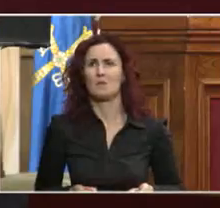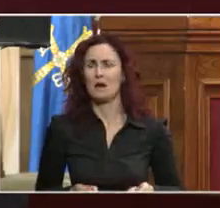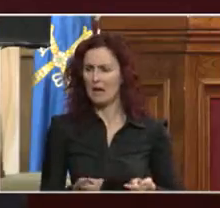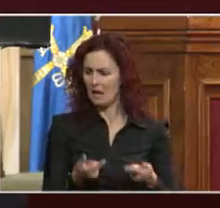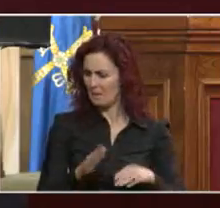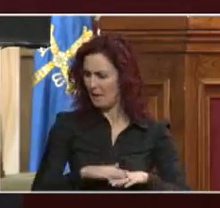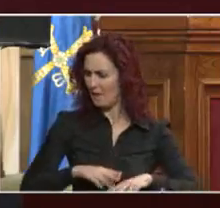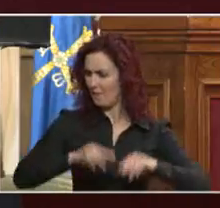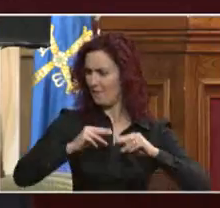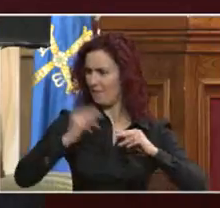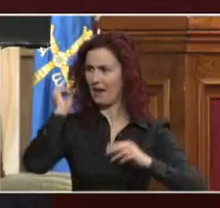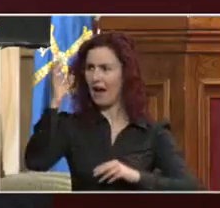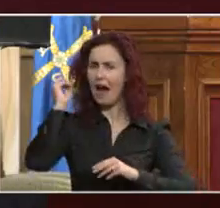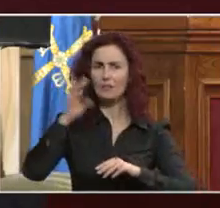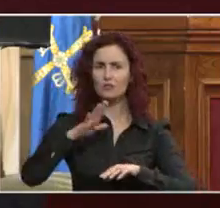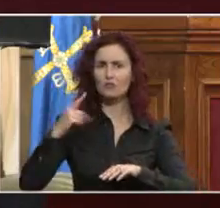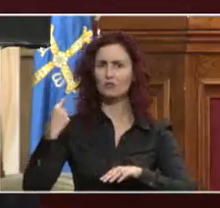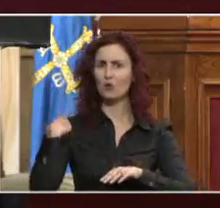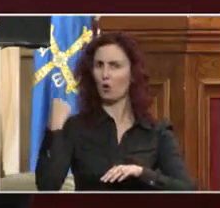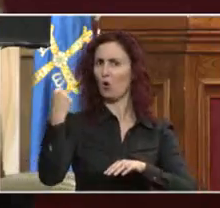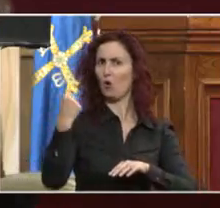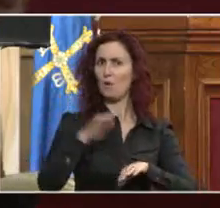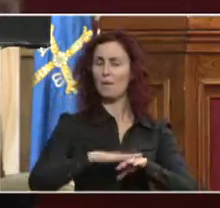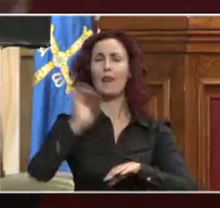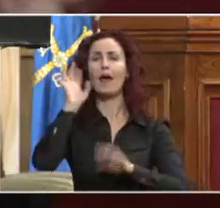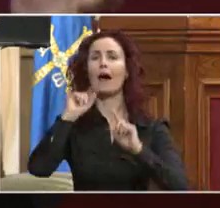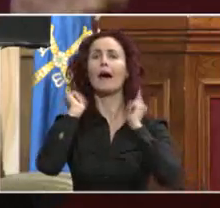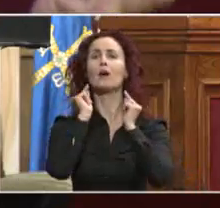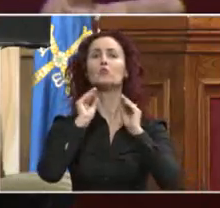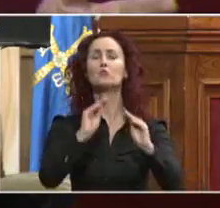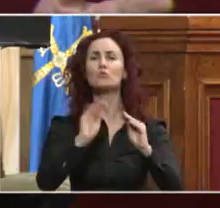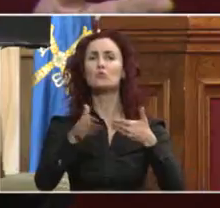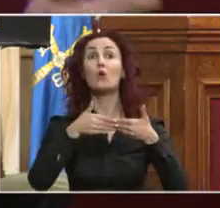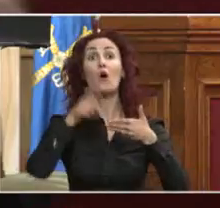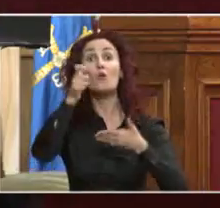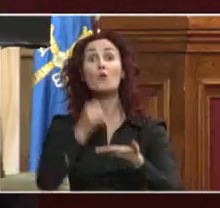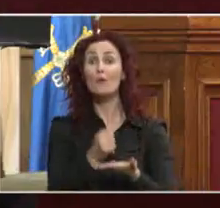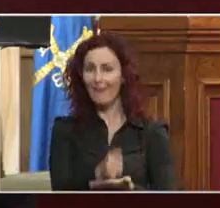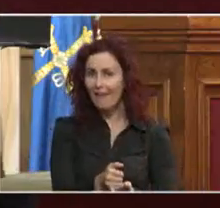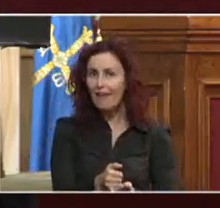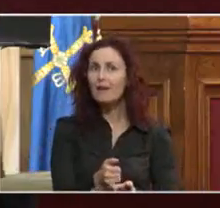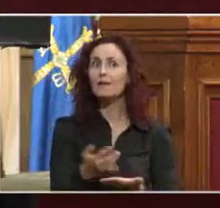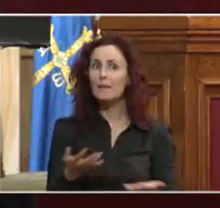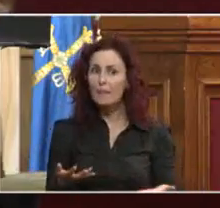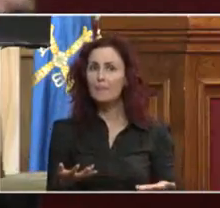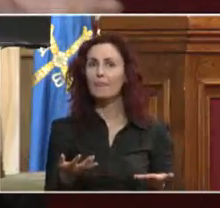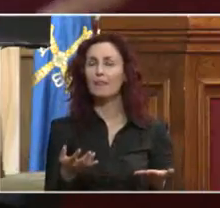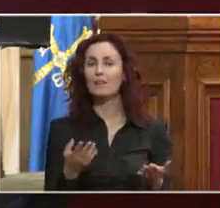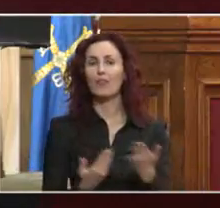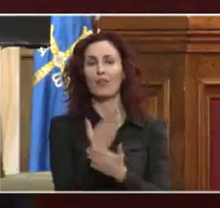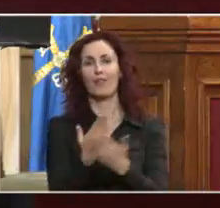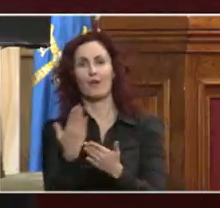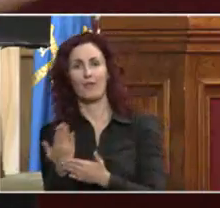cerrar una gala, una cena de una convención de productores rurales que habían estado varios